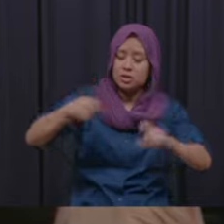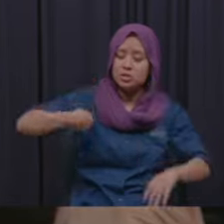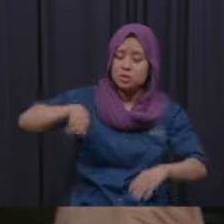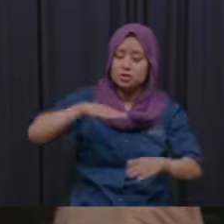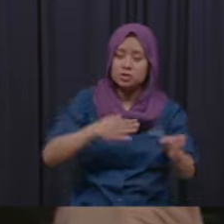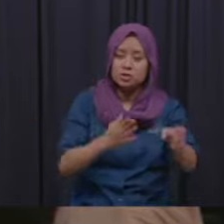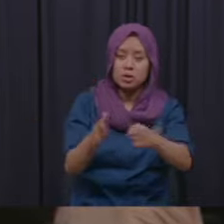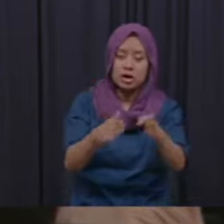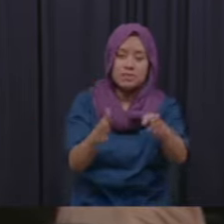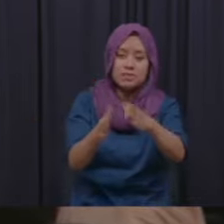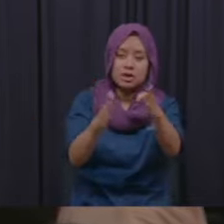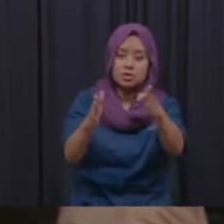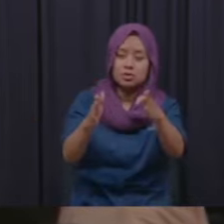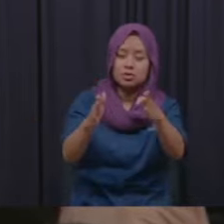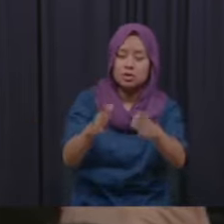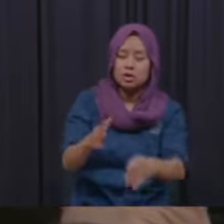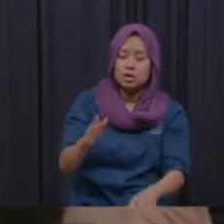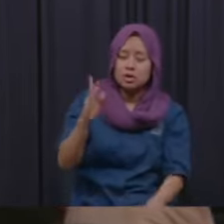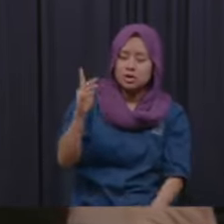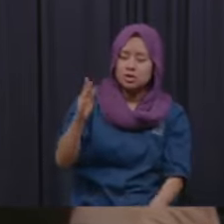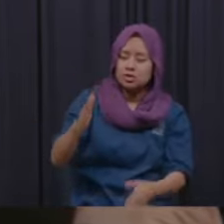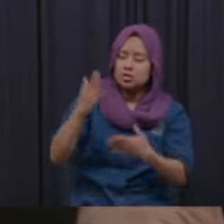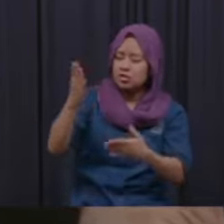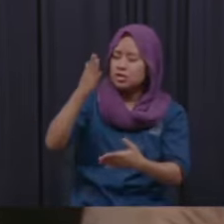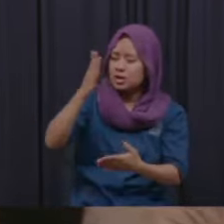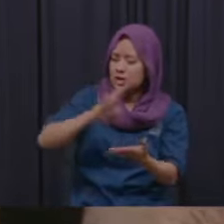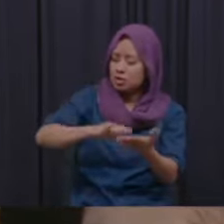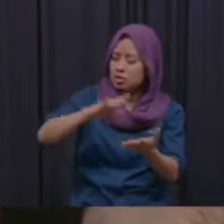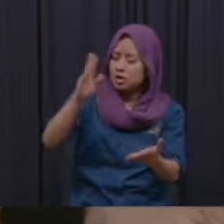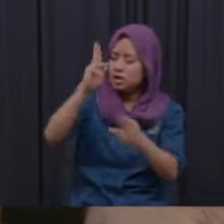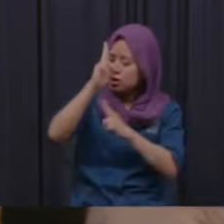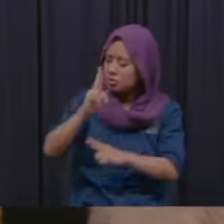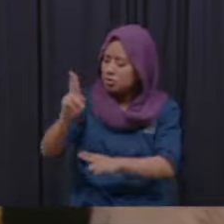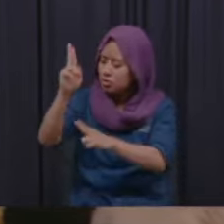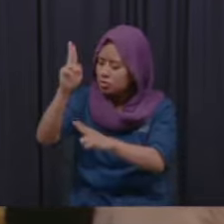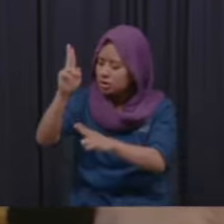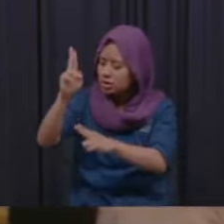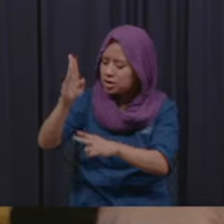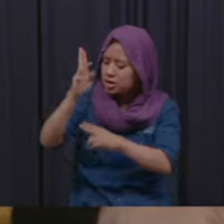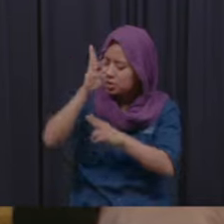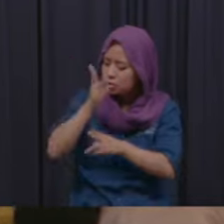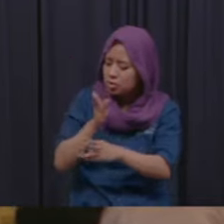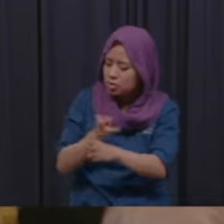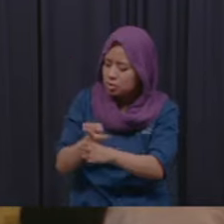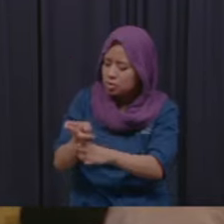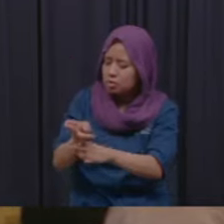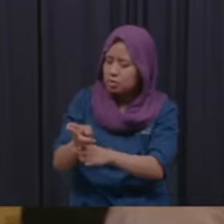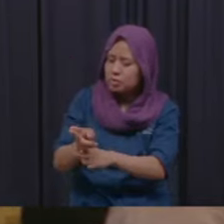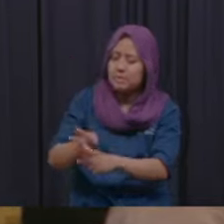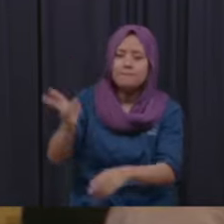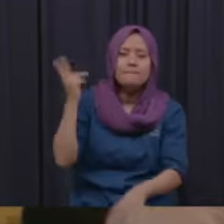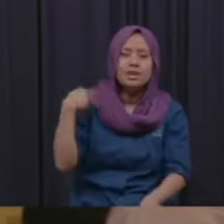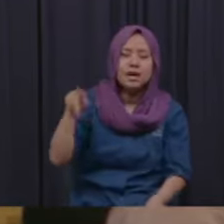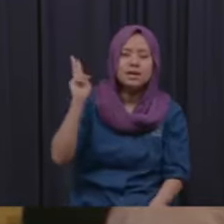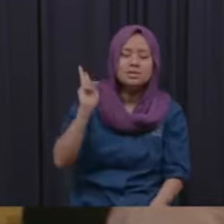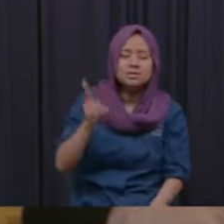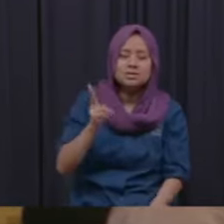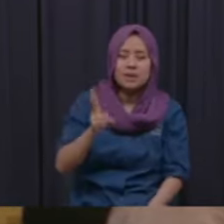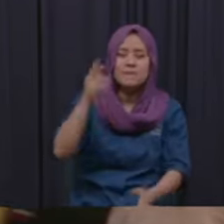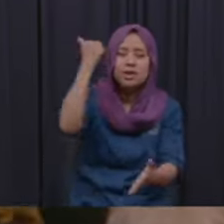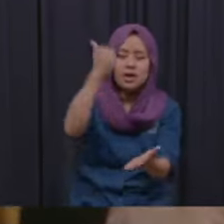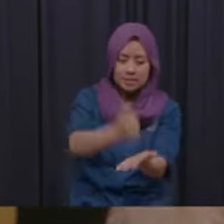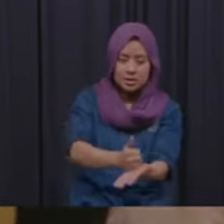te damos a ti toda la gloria, toda la honra, todo el honor por los siglos de los